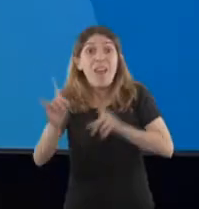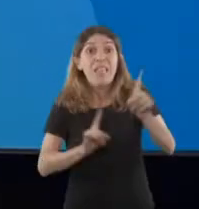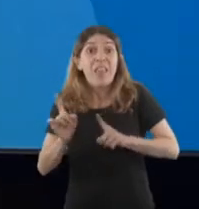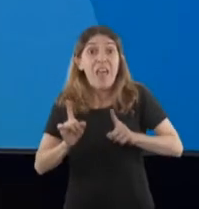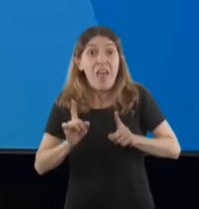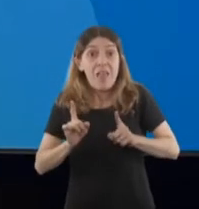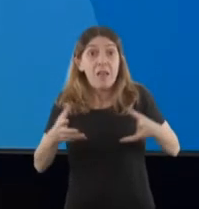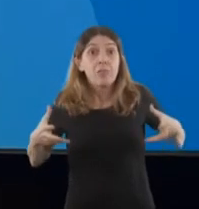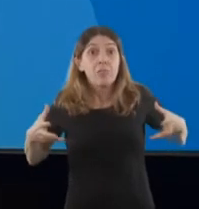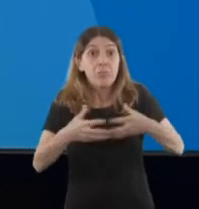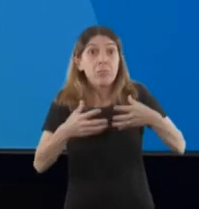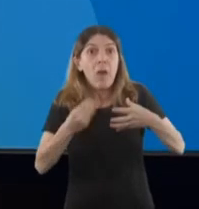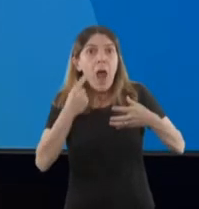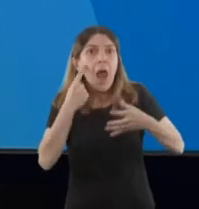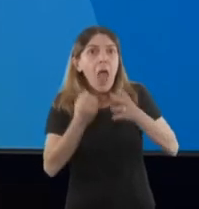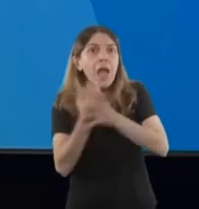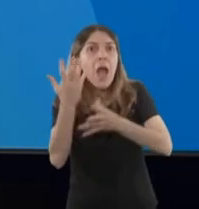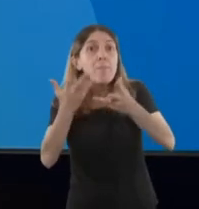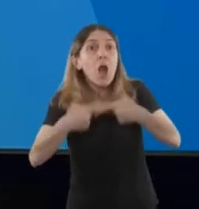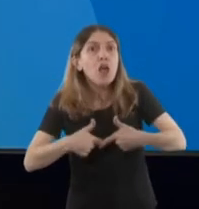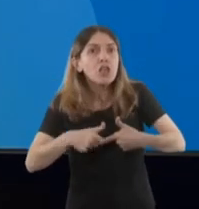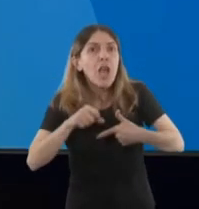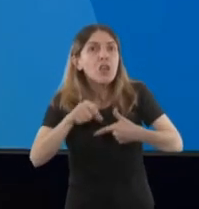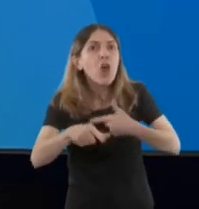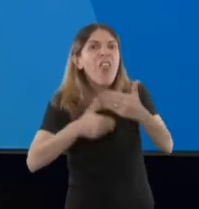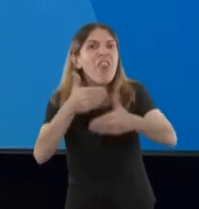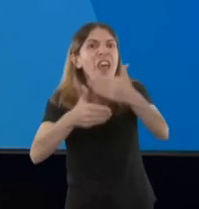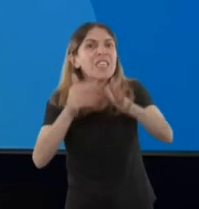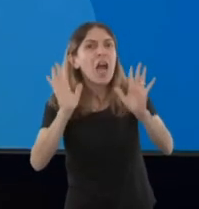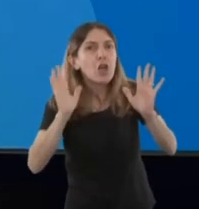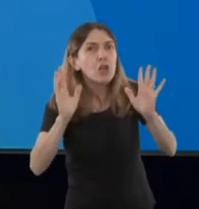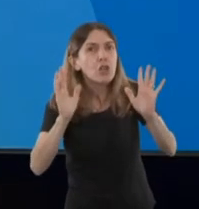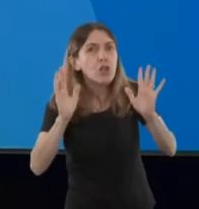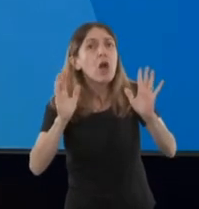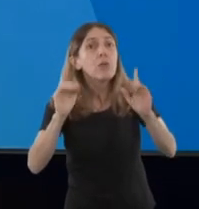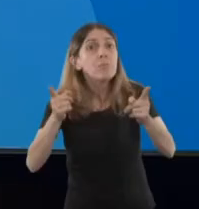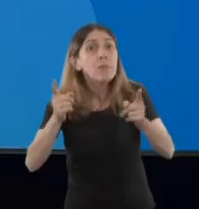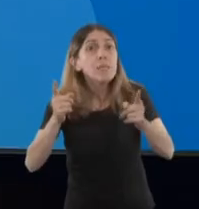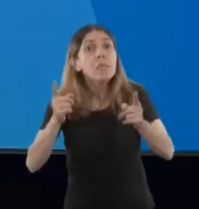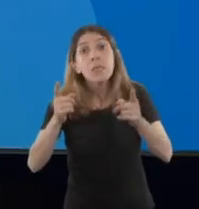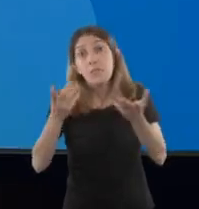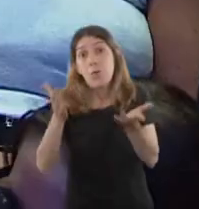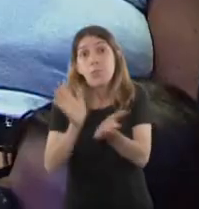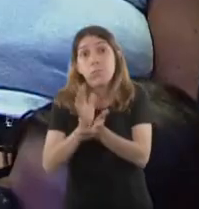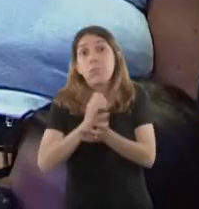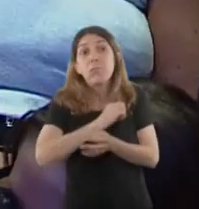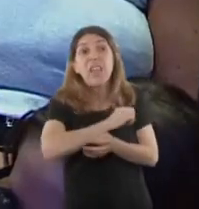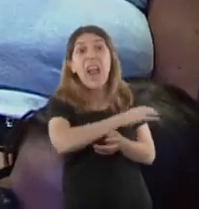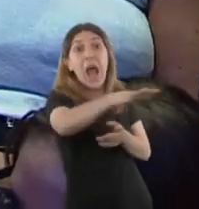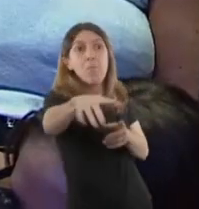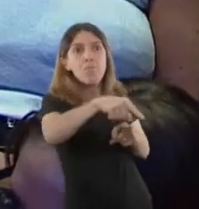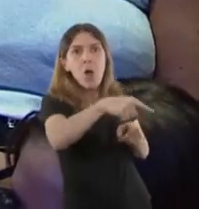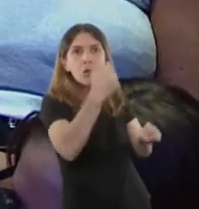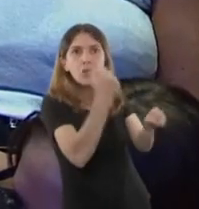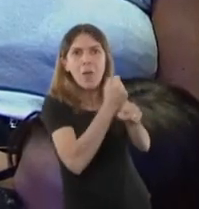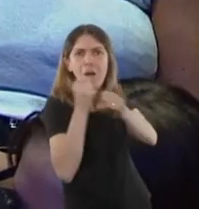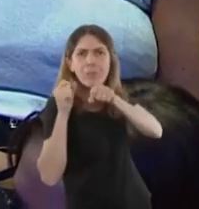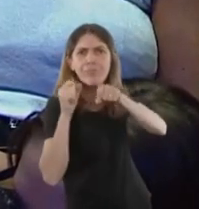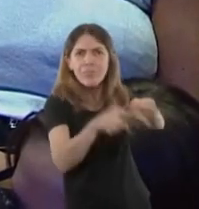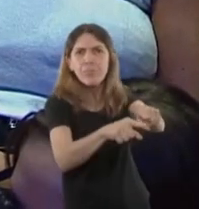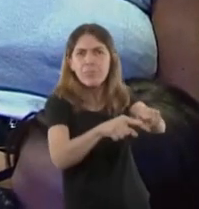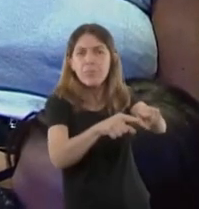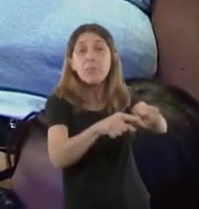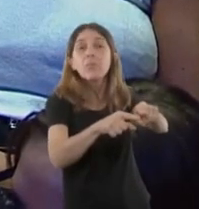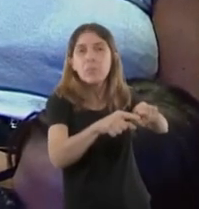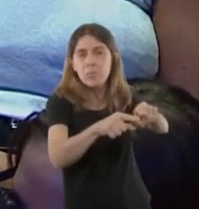encontrar un proyecto de desarrollo económico que transforme a ese gran actor que es el campo argentino en una